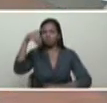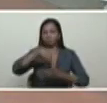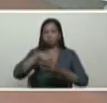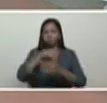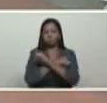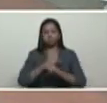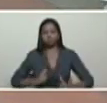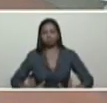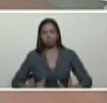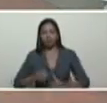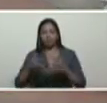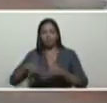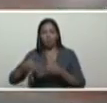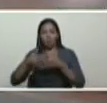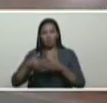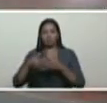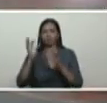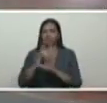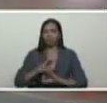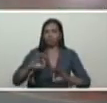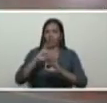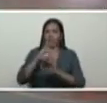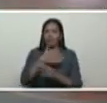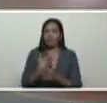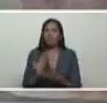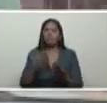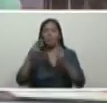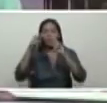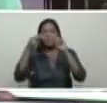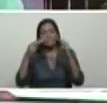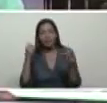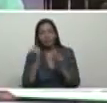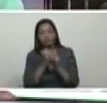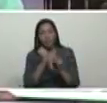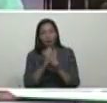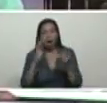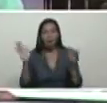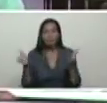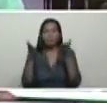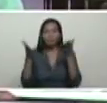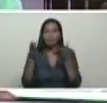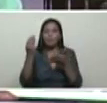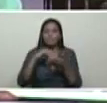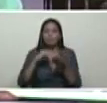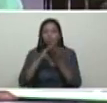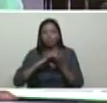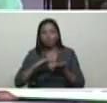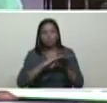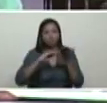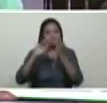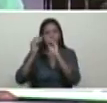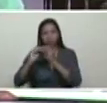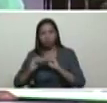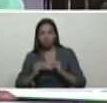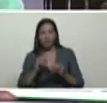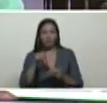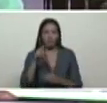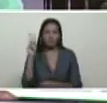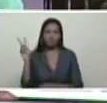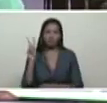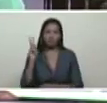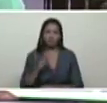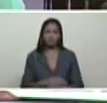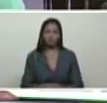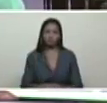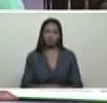gringa? Levanten la mano. Nadie. Queremos paz, trabajo, prosperidad, mejoría, solución a los problemas y